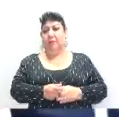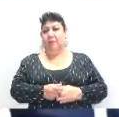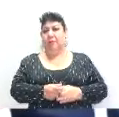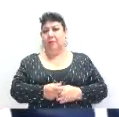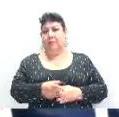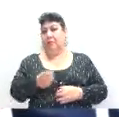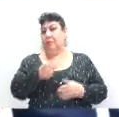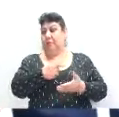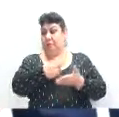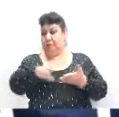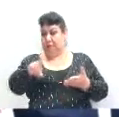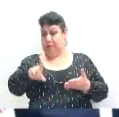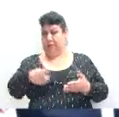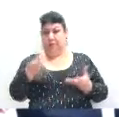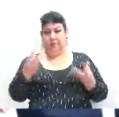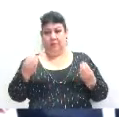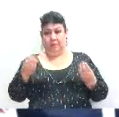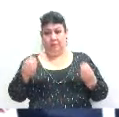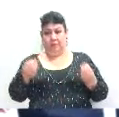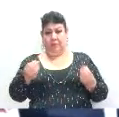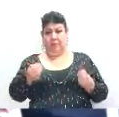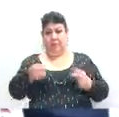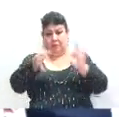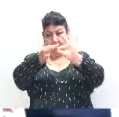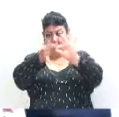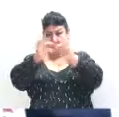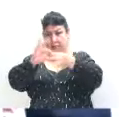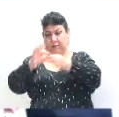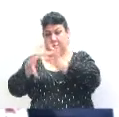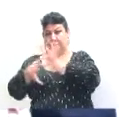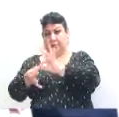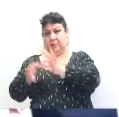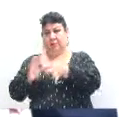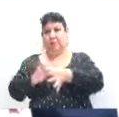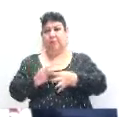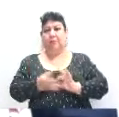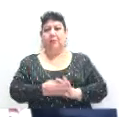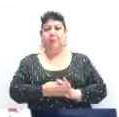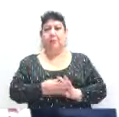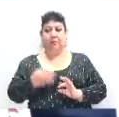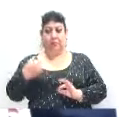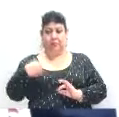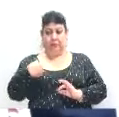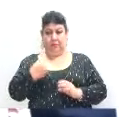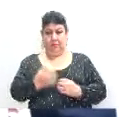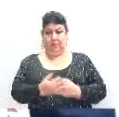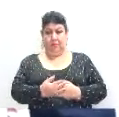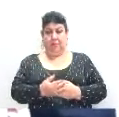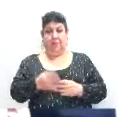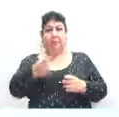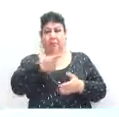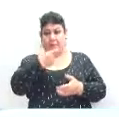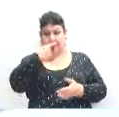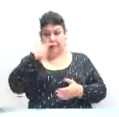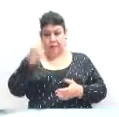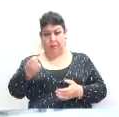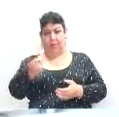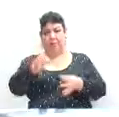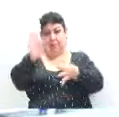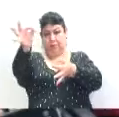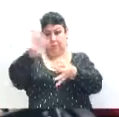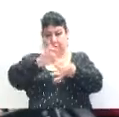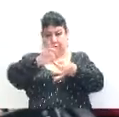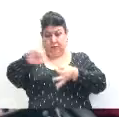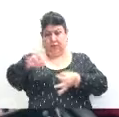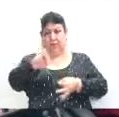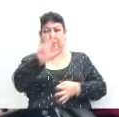los eslabones que nos permiten que esta cadena de servicios gire y siga girando. De estos